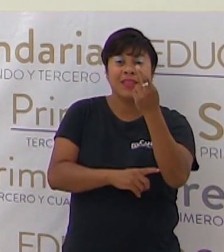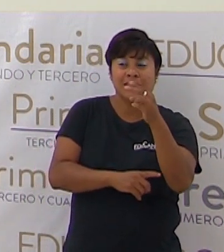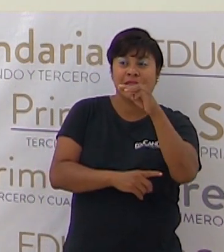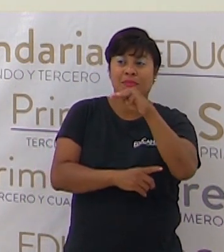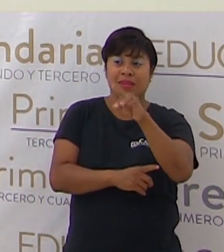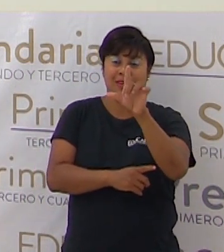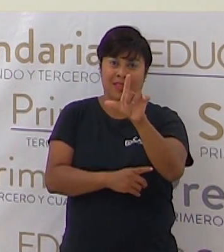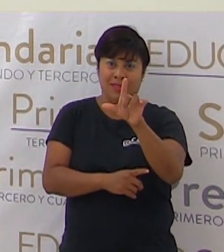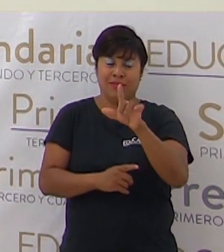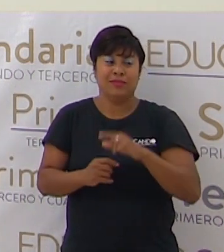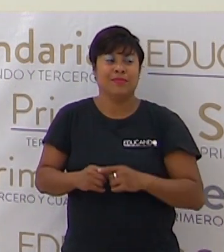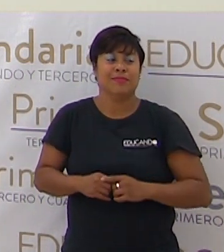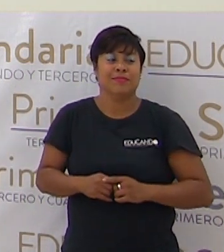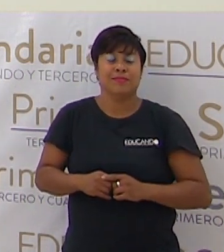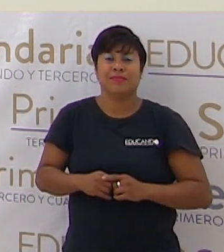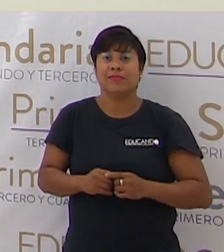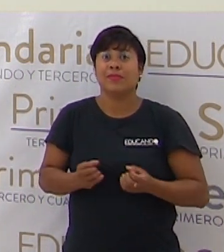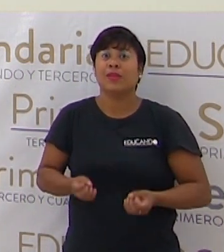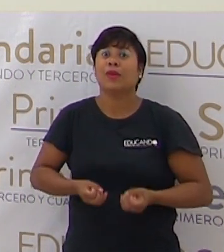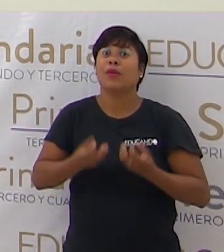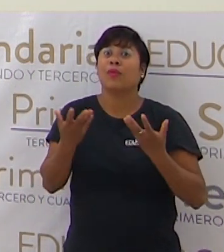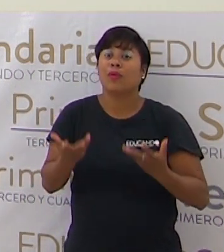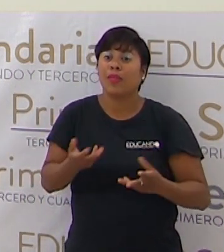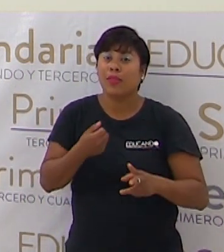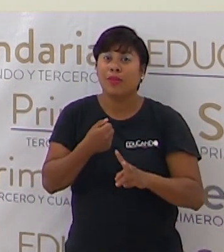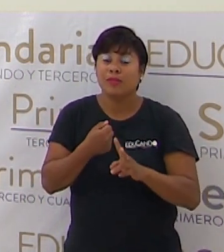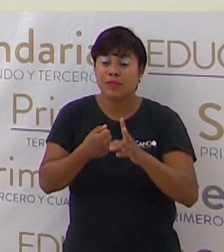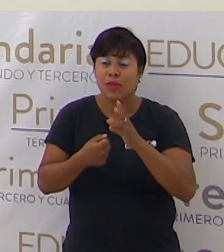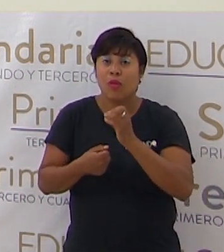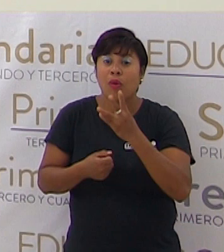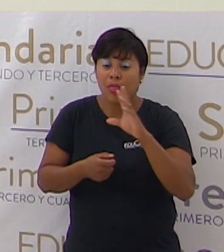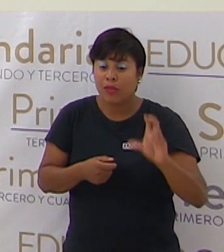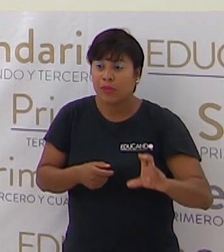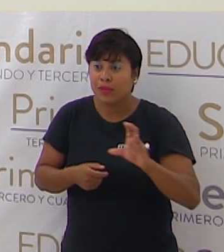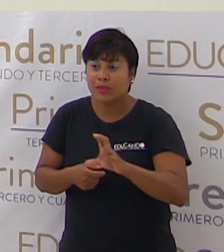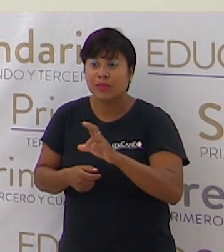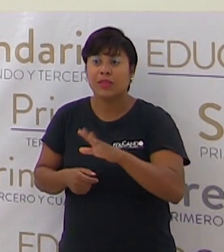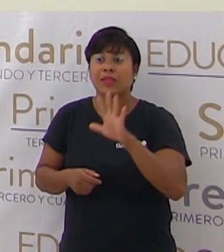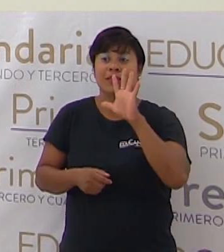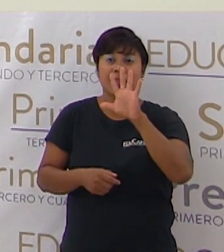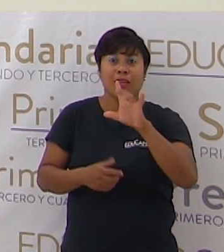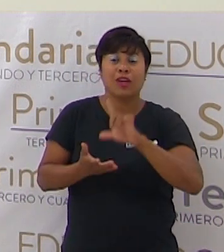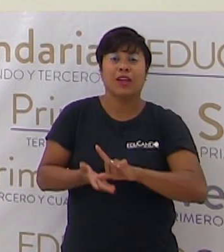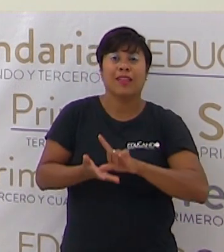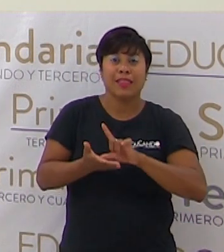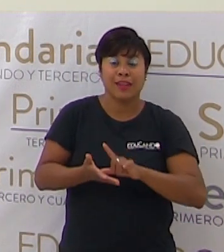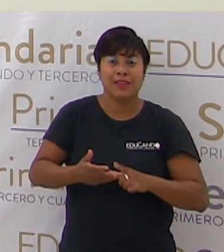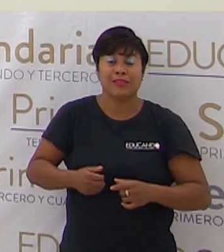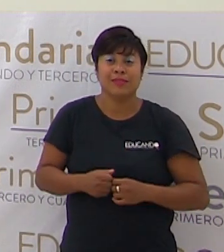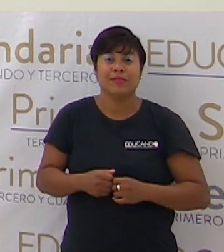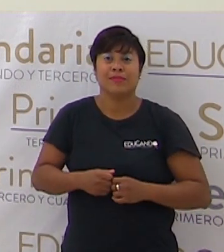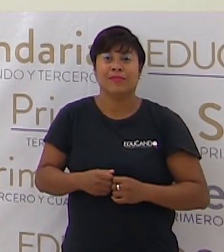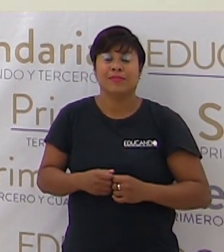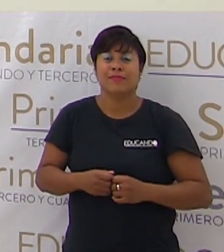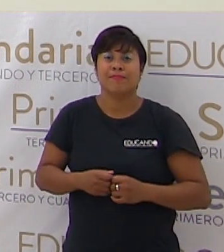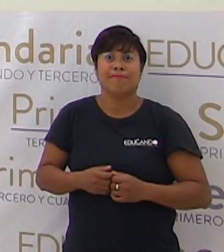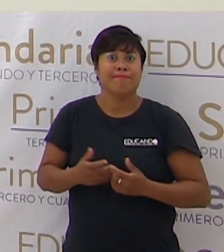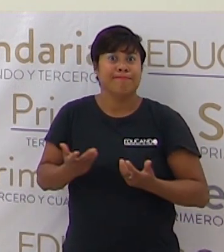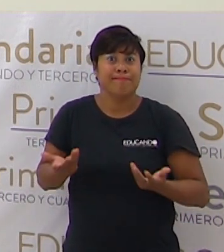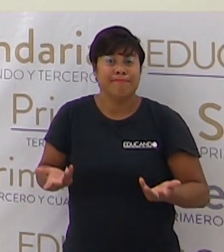125 mililitros. ¿Cuántos vasitos voy a obtener de 5 litros?